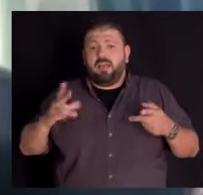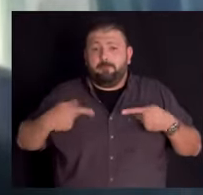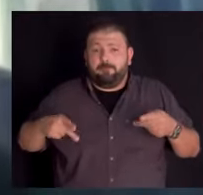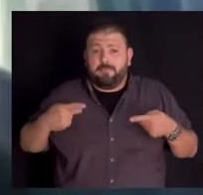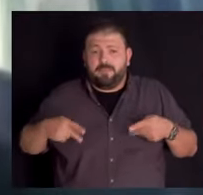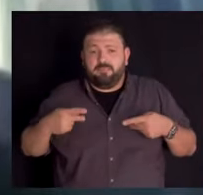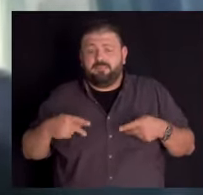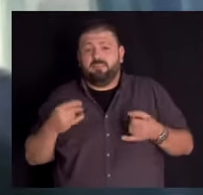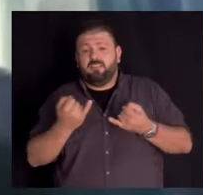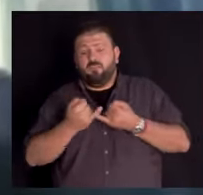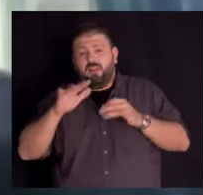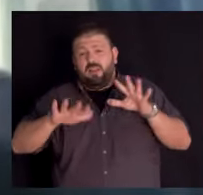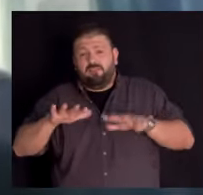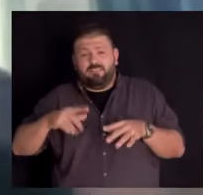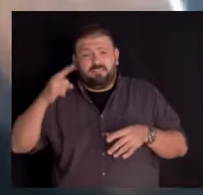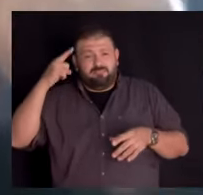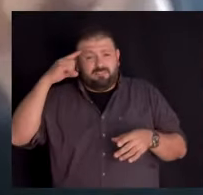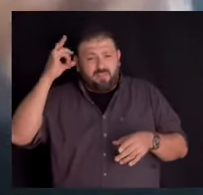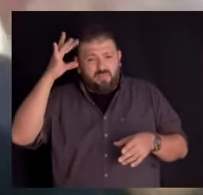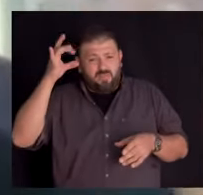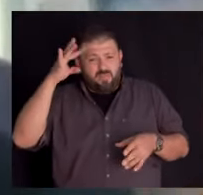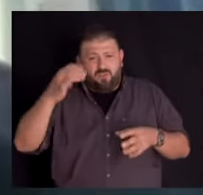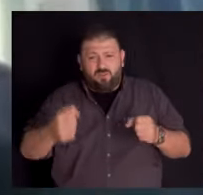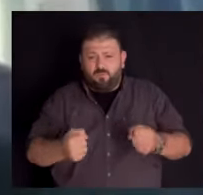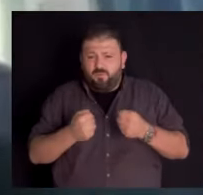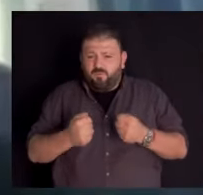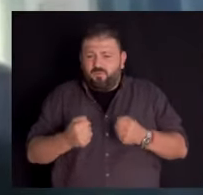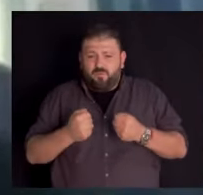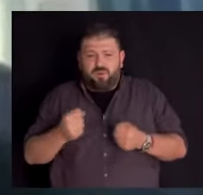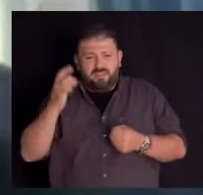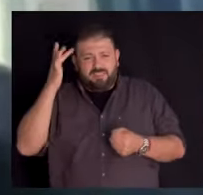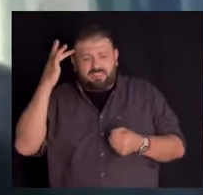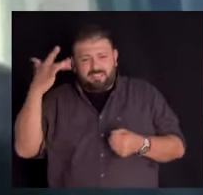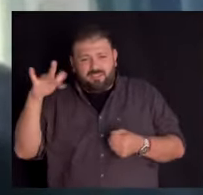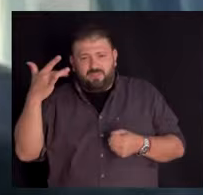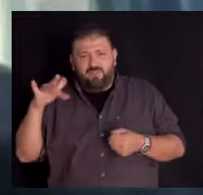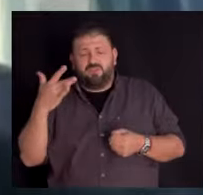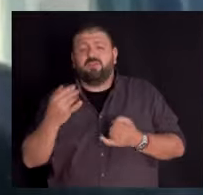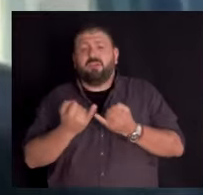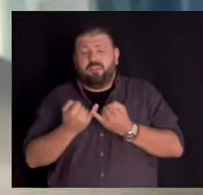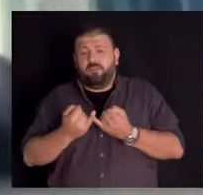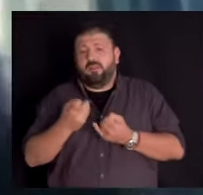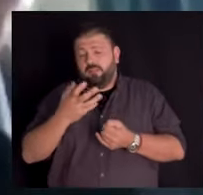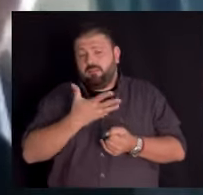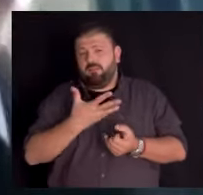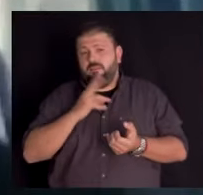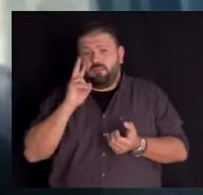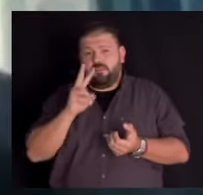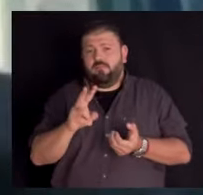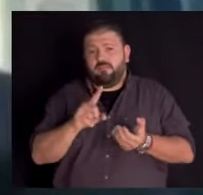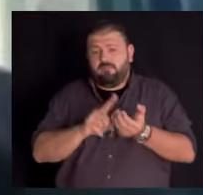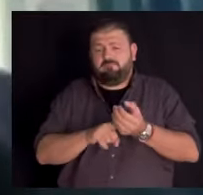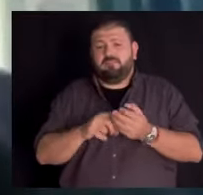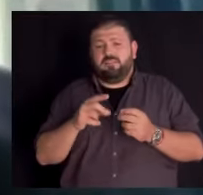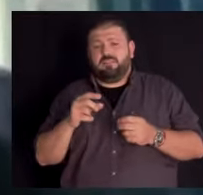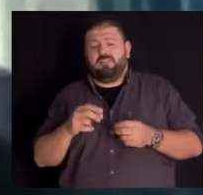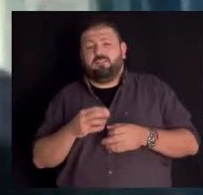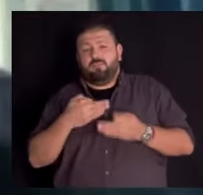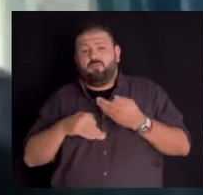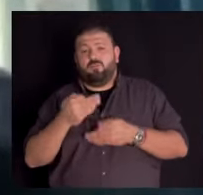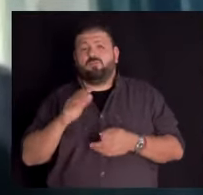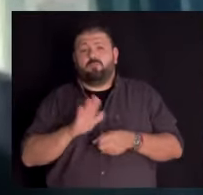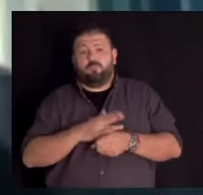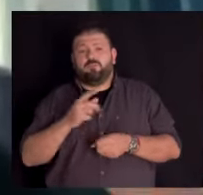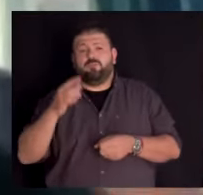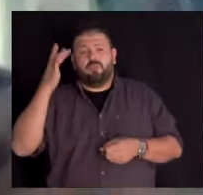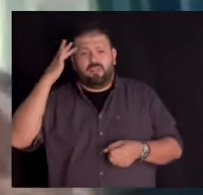con migraña. Sí, ese es un tema también bien importante que tiene que ver con el sistema nervioso y, por ende, el sistema inmunológico. La migraña,